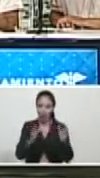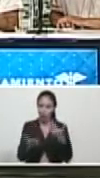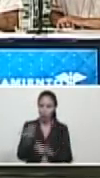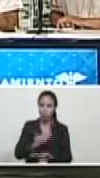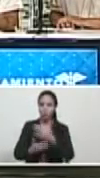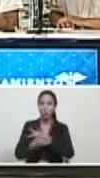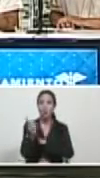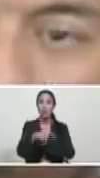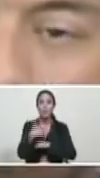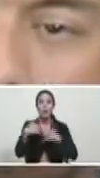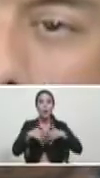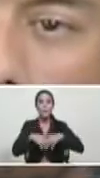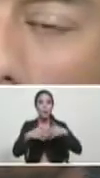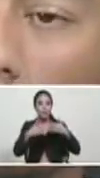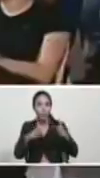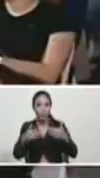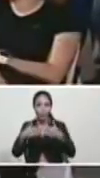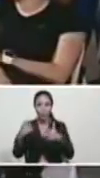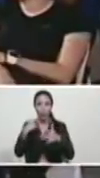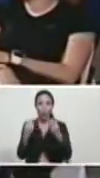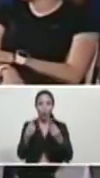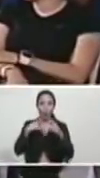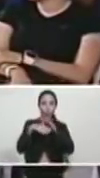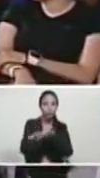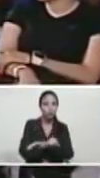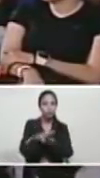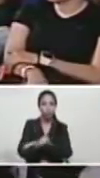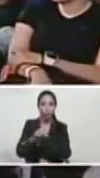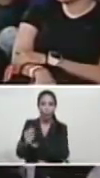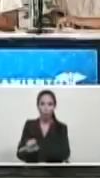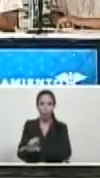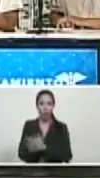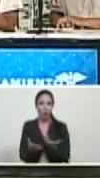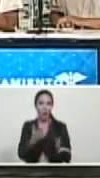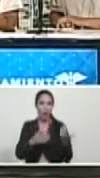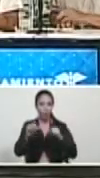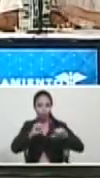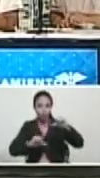de conseguir sus insumos activos, de hacer sus importaciones